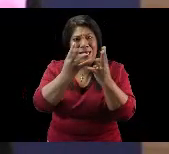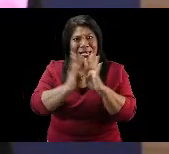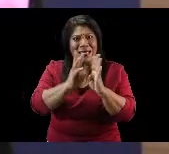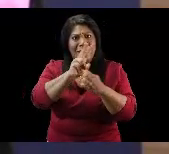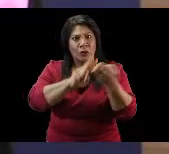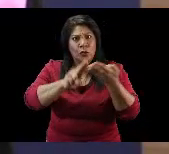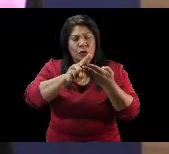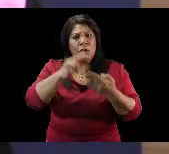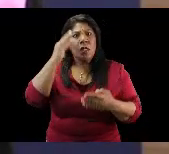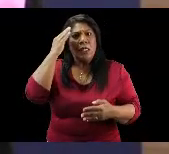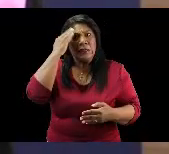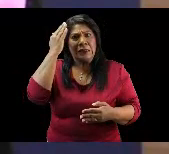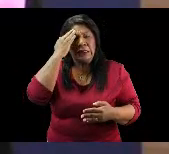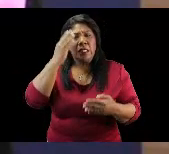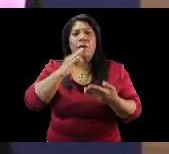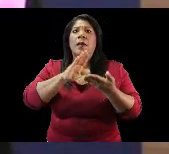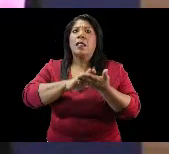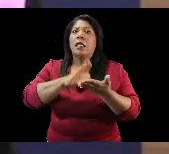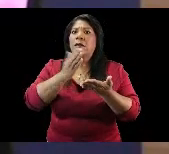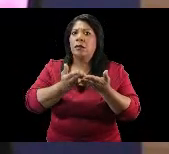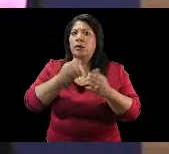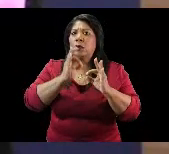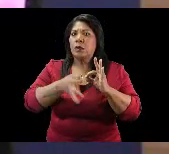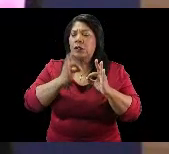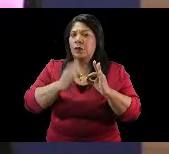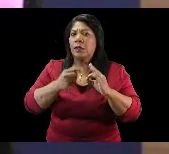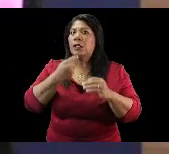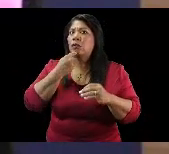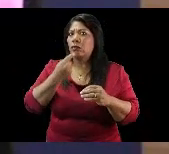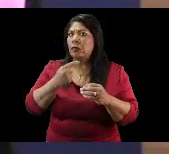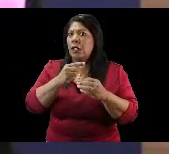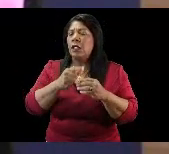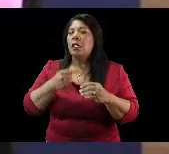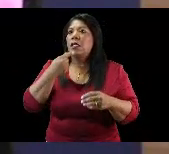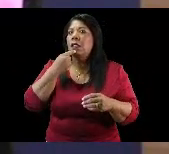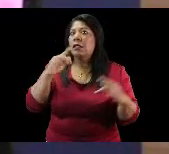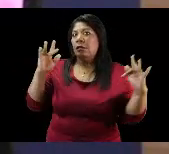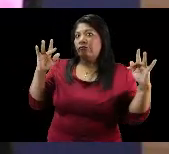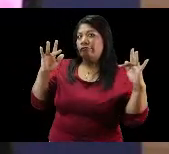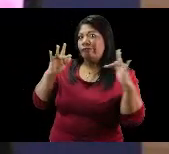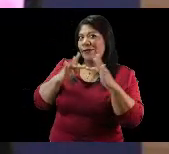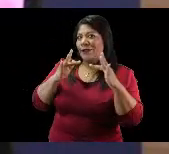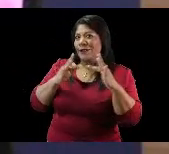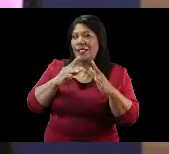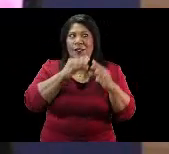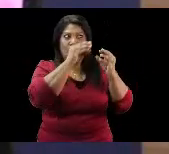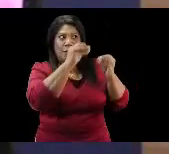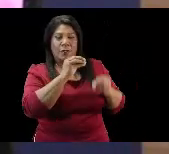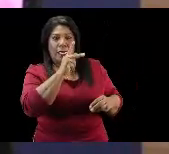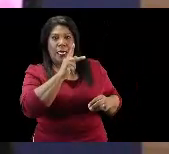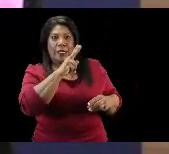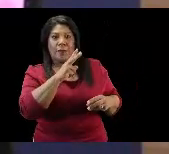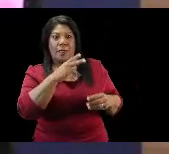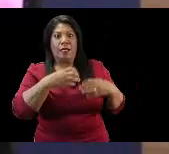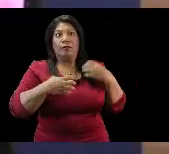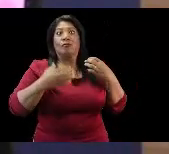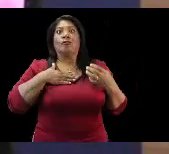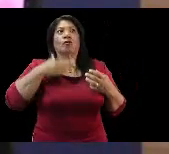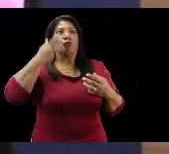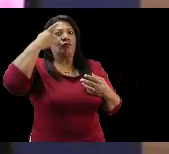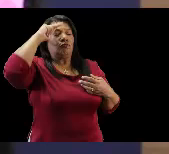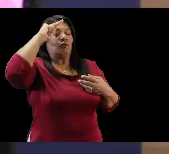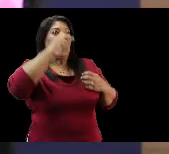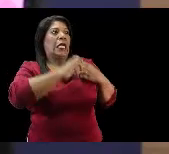conocer sobre la profesión de interpretación del lenguaje de señas? Mira, cuando me contactaste, para mí fue de mucha